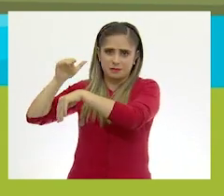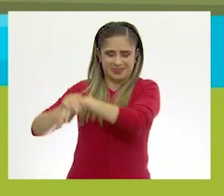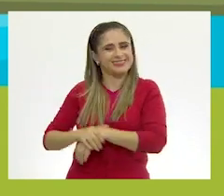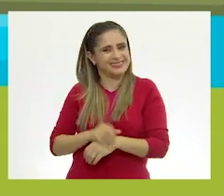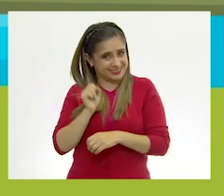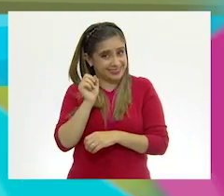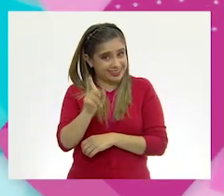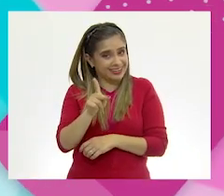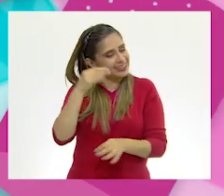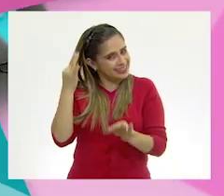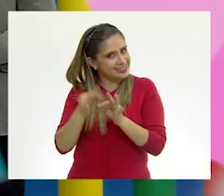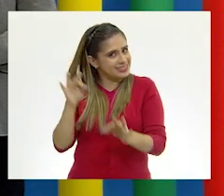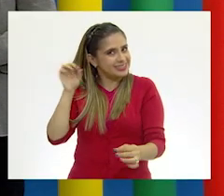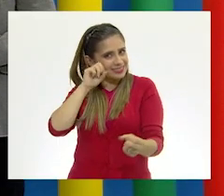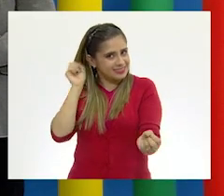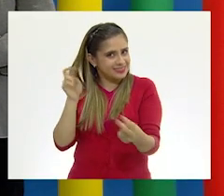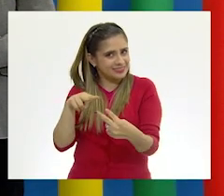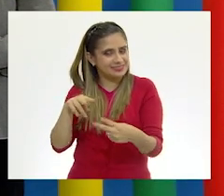la próxima.